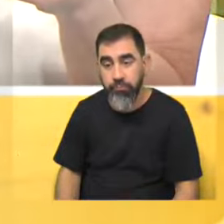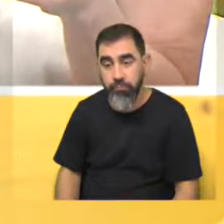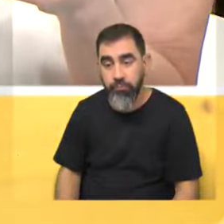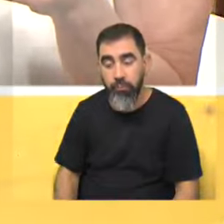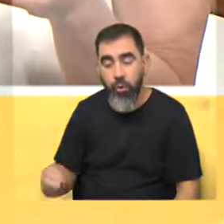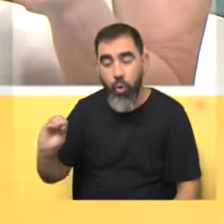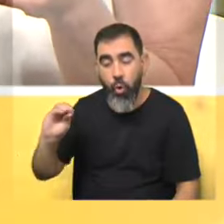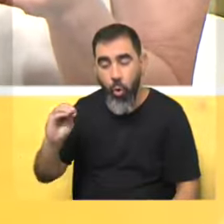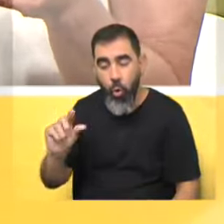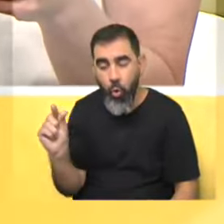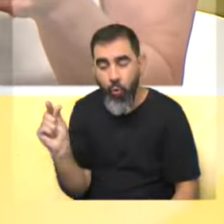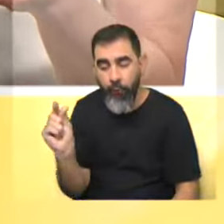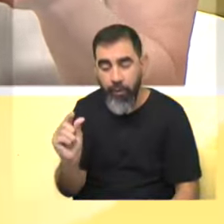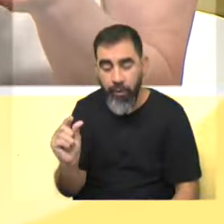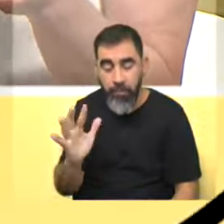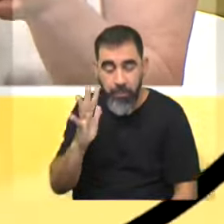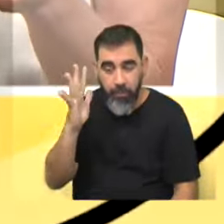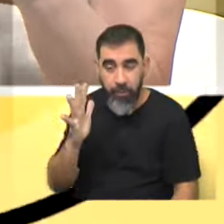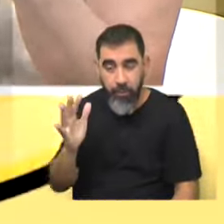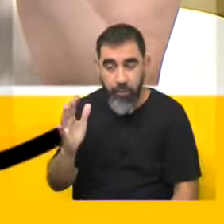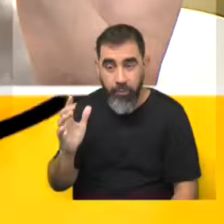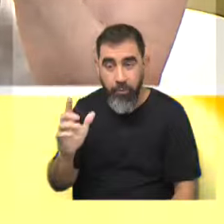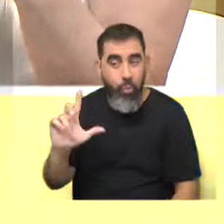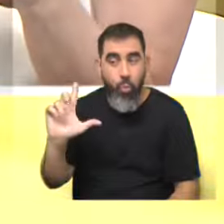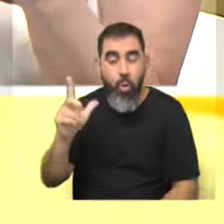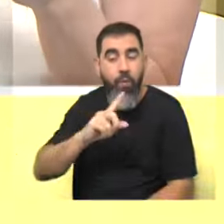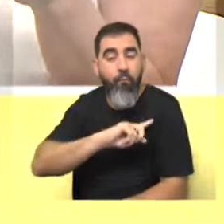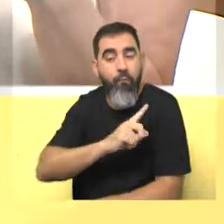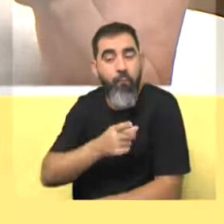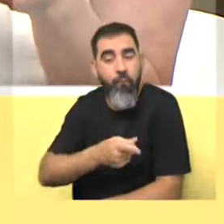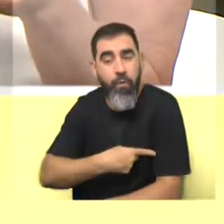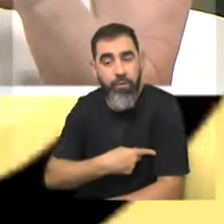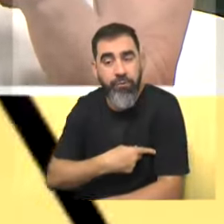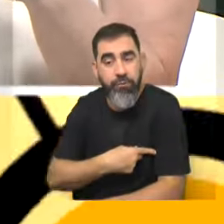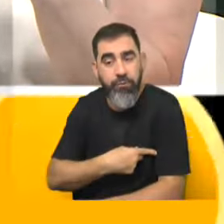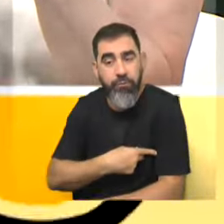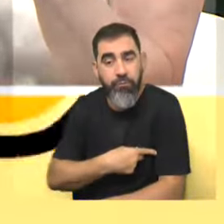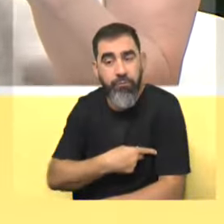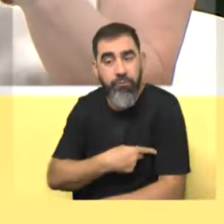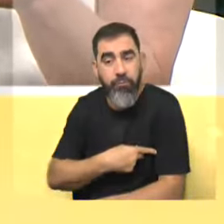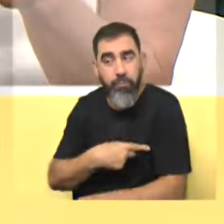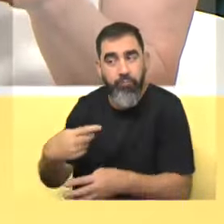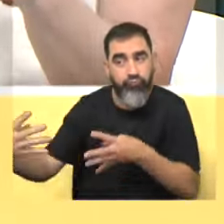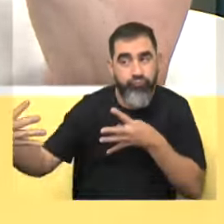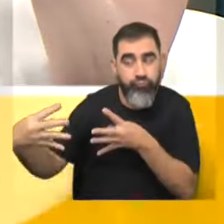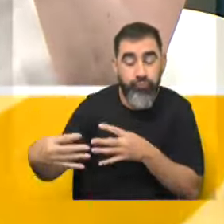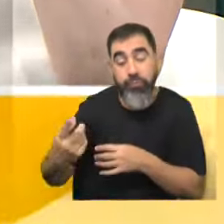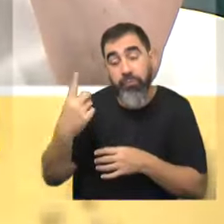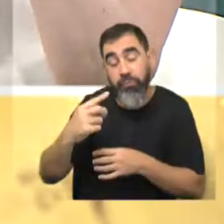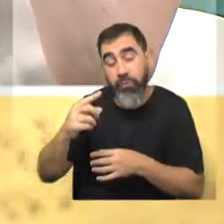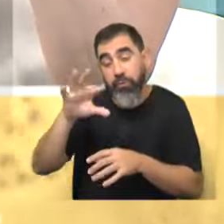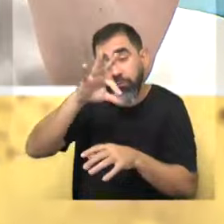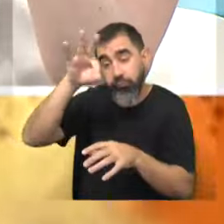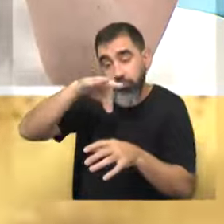un grillo pequeño, no tiene la fortaleza tal como para enfrentar a una avispa. Entonces, posiblemente la avispa